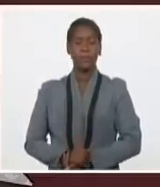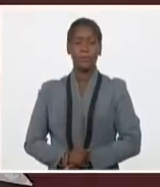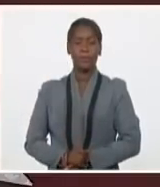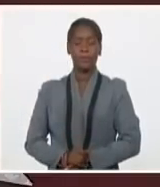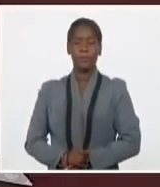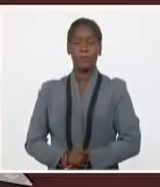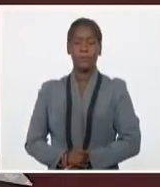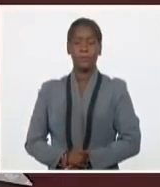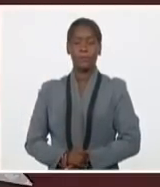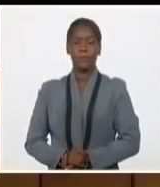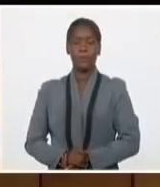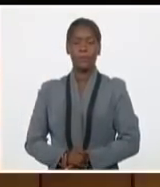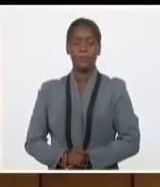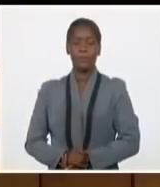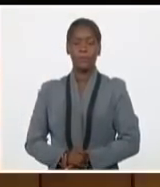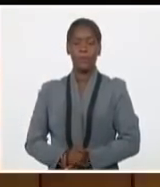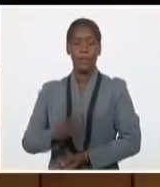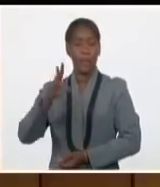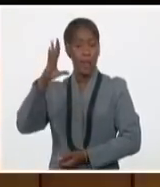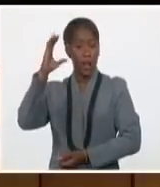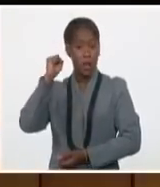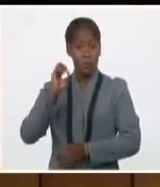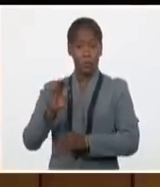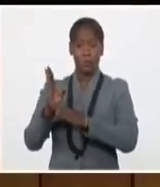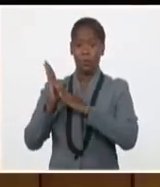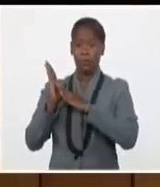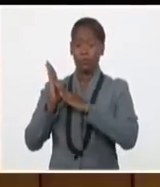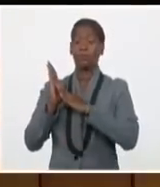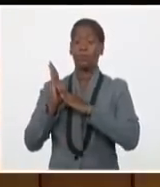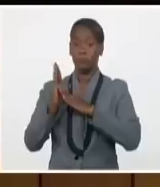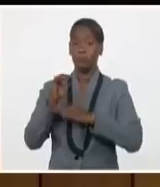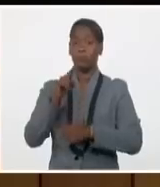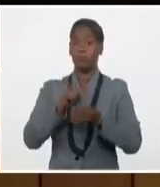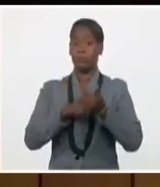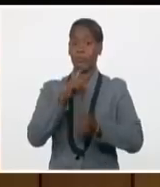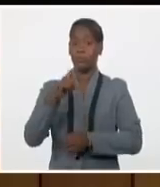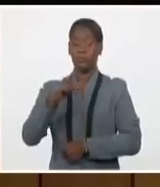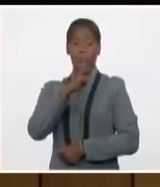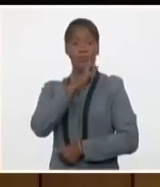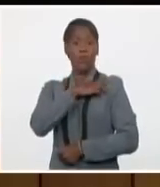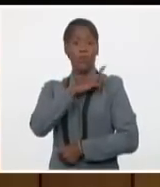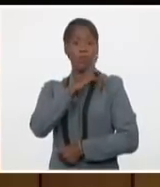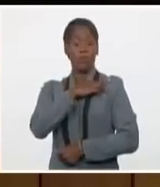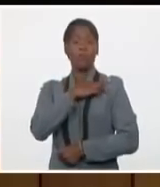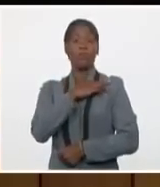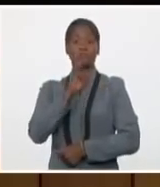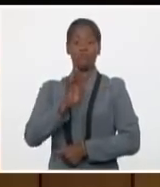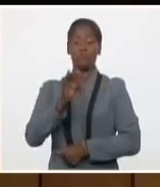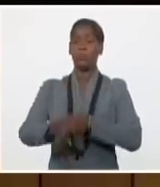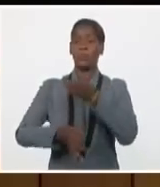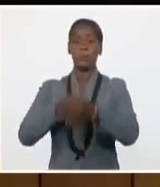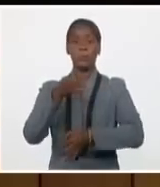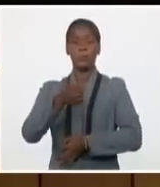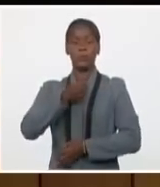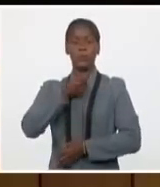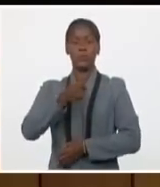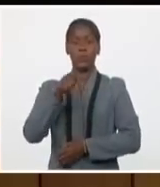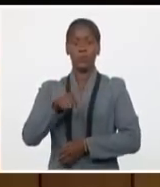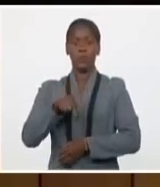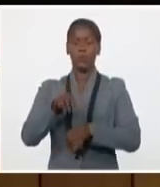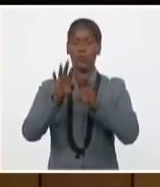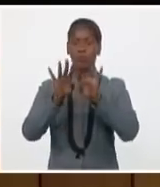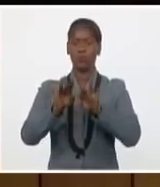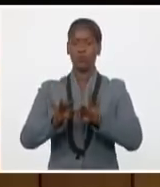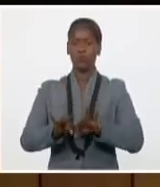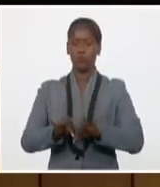posiciones más. El primer secretario del Comité Central del Partido Comunista de Cuba, general de ejército Raúl Castro Ruz, expresó en su informe